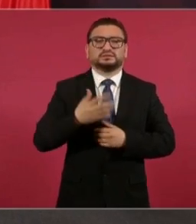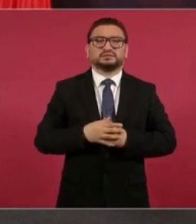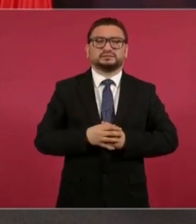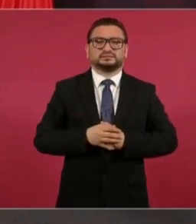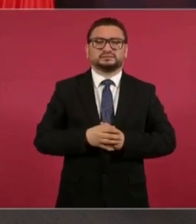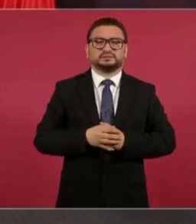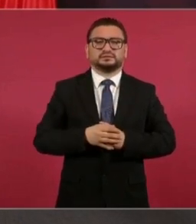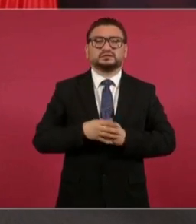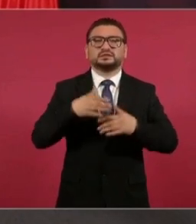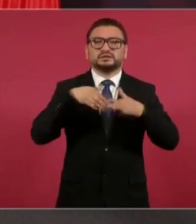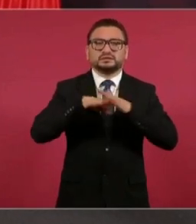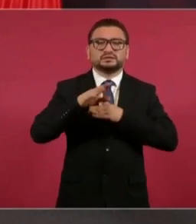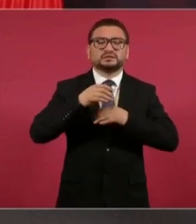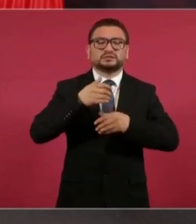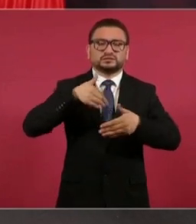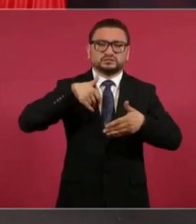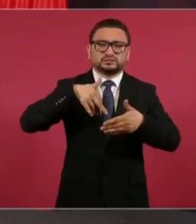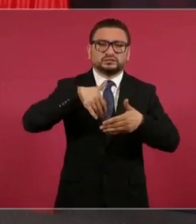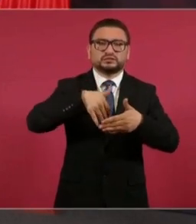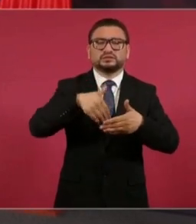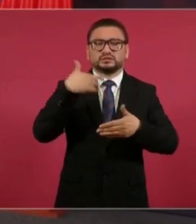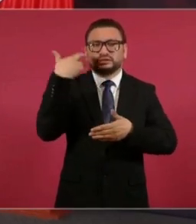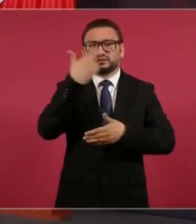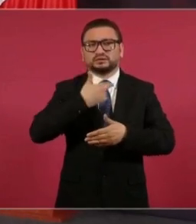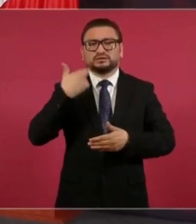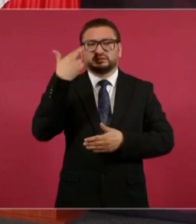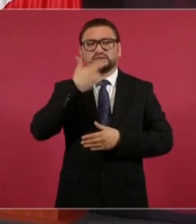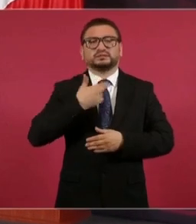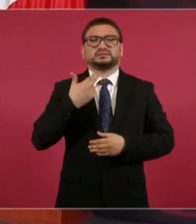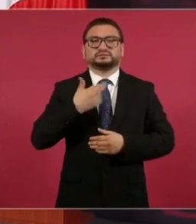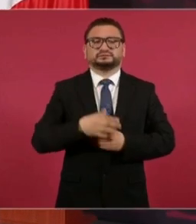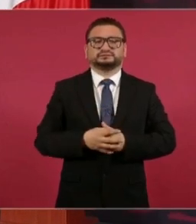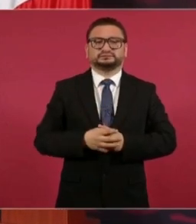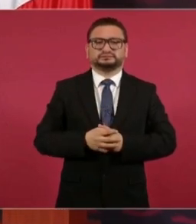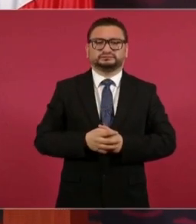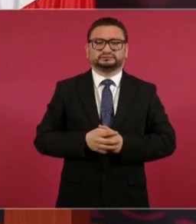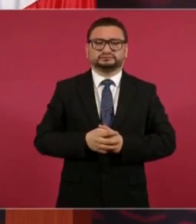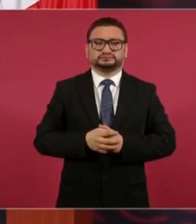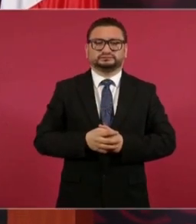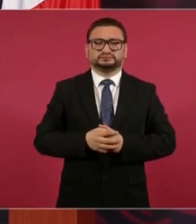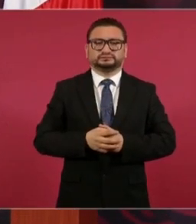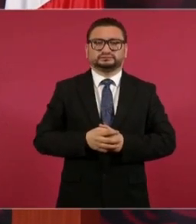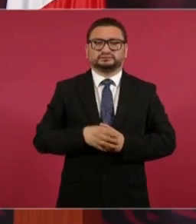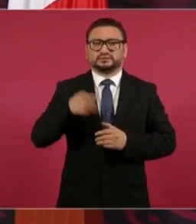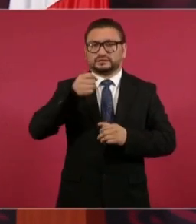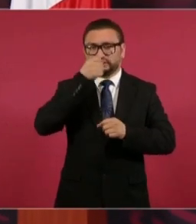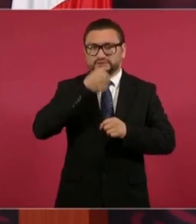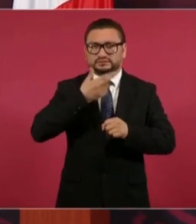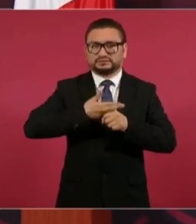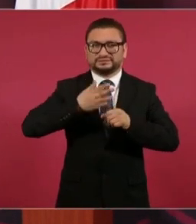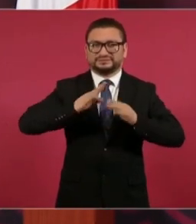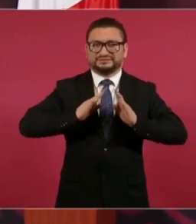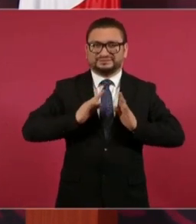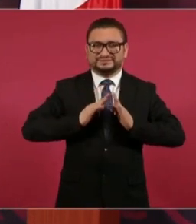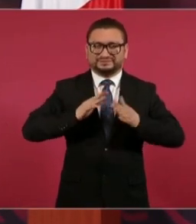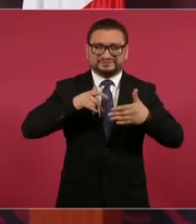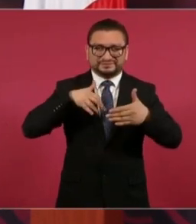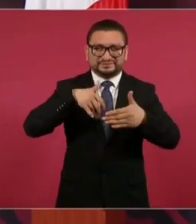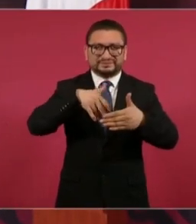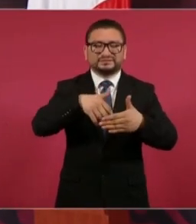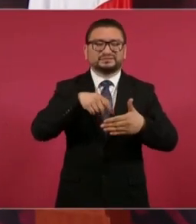a revisar los archivos de la secretaría de la defensa